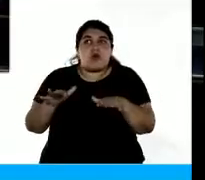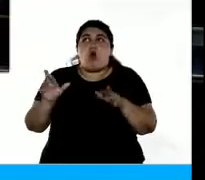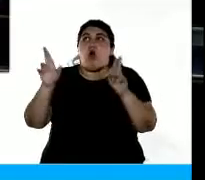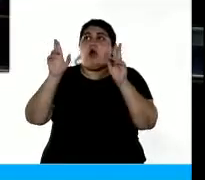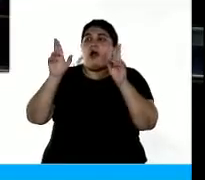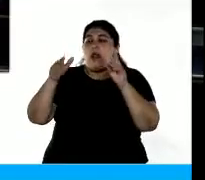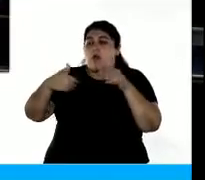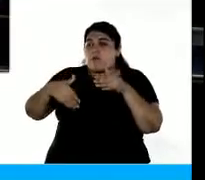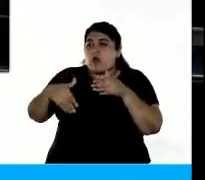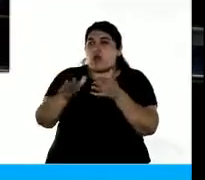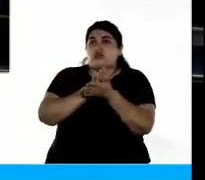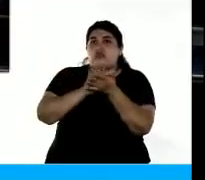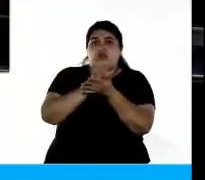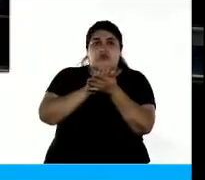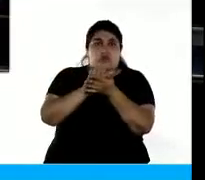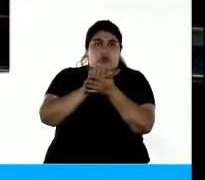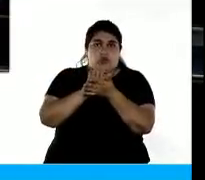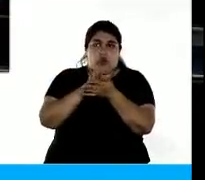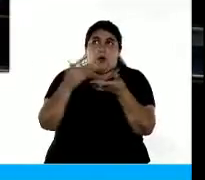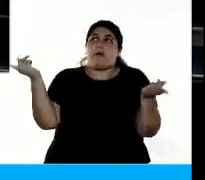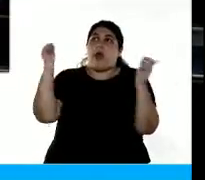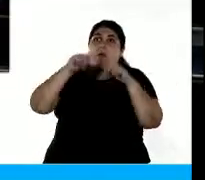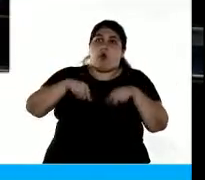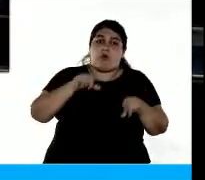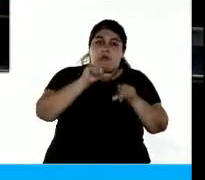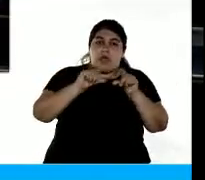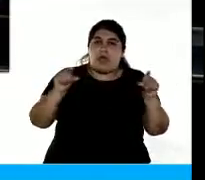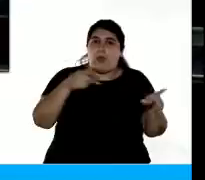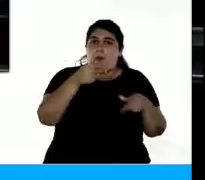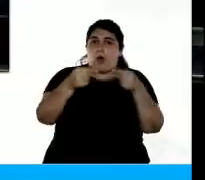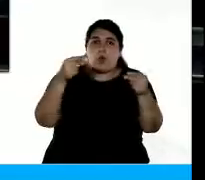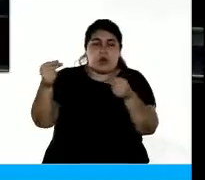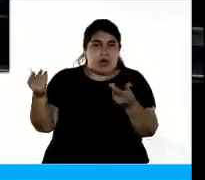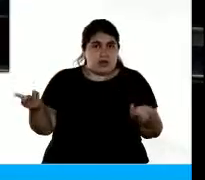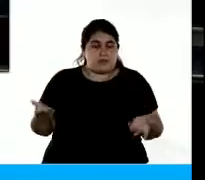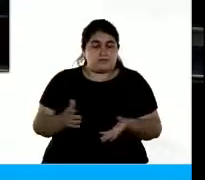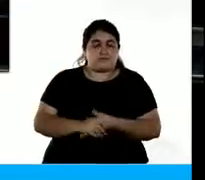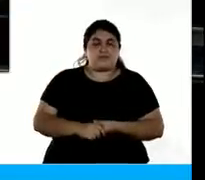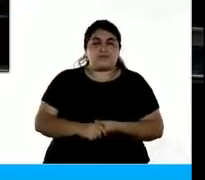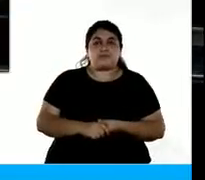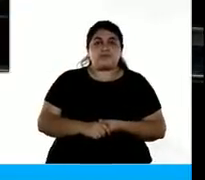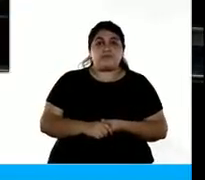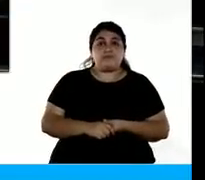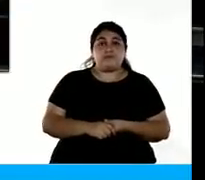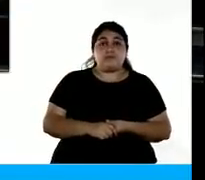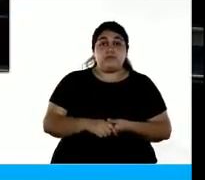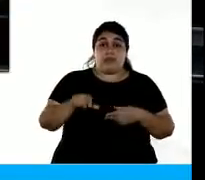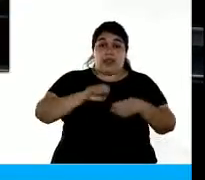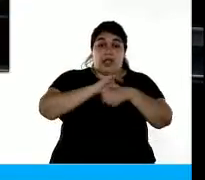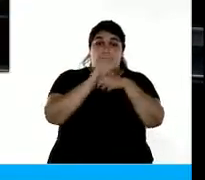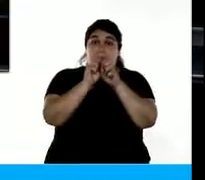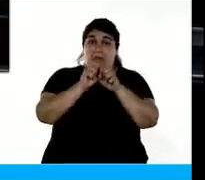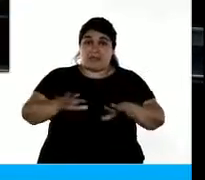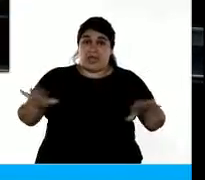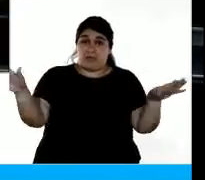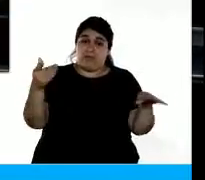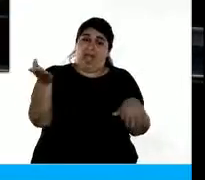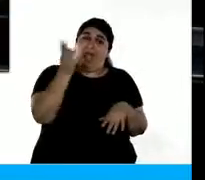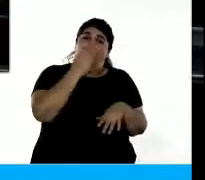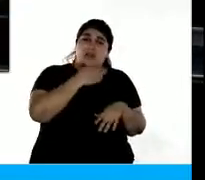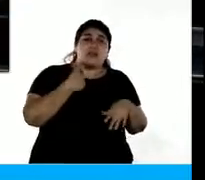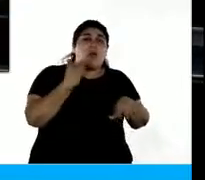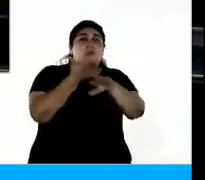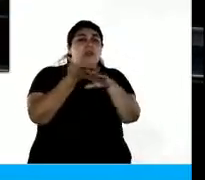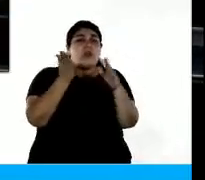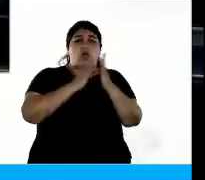y empecemos a vacunar nuevamente la verdad que al principio de esta pandemia se le pidió a la gente que se quede en la casa y nos